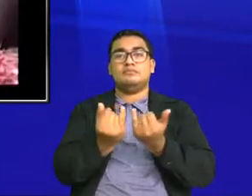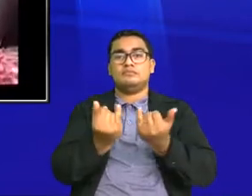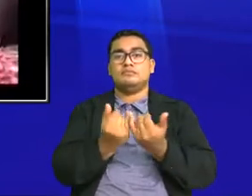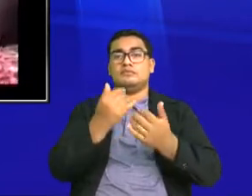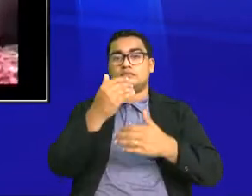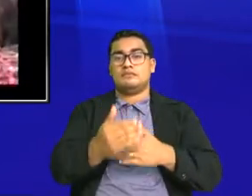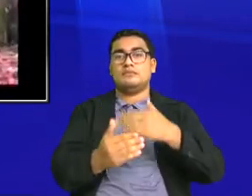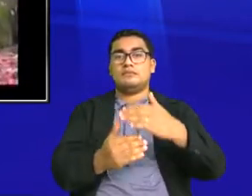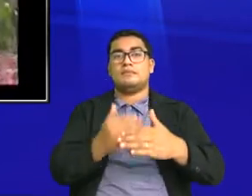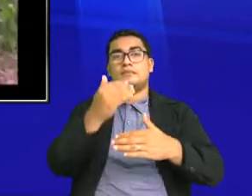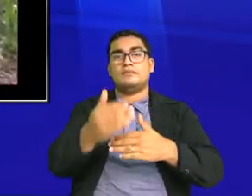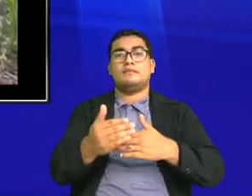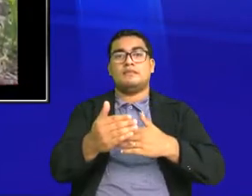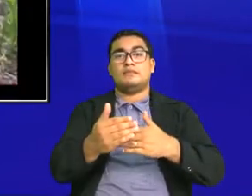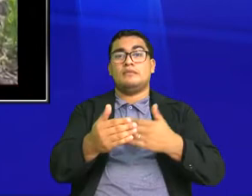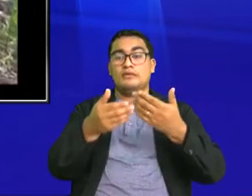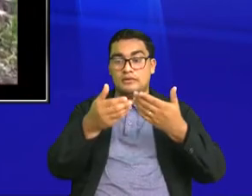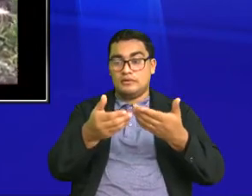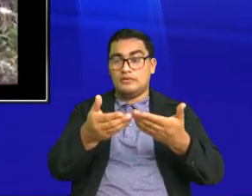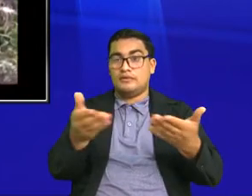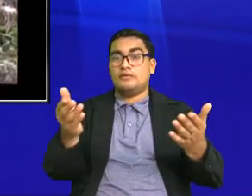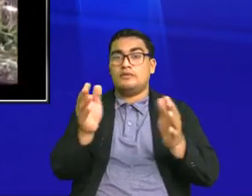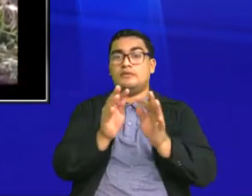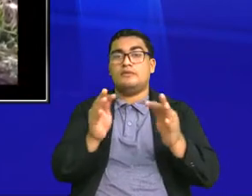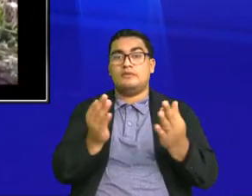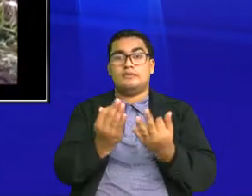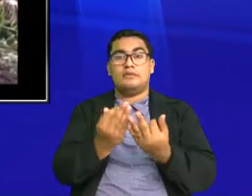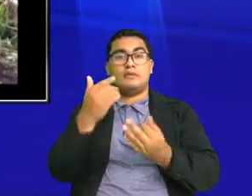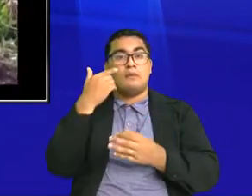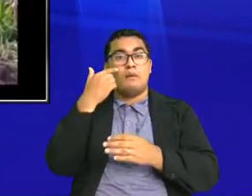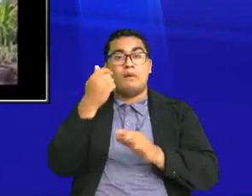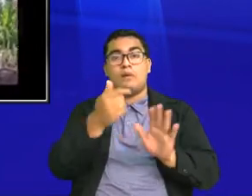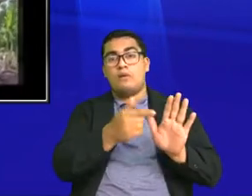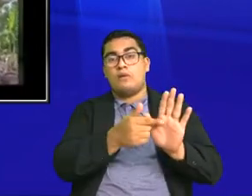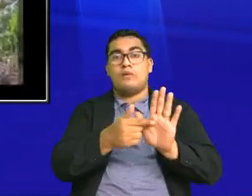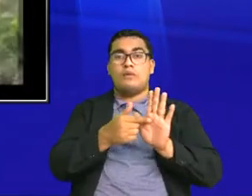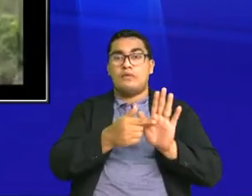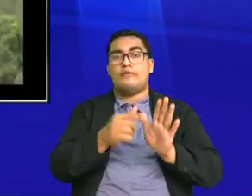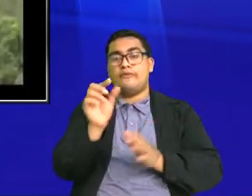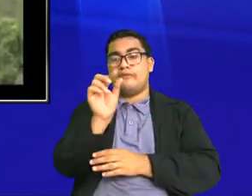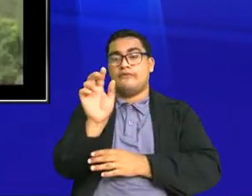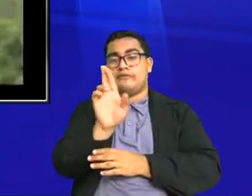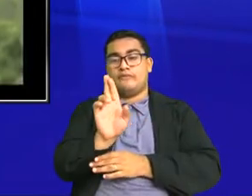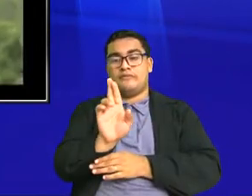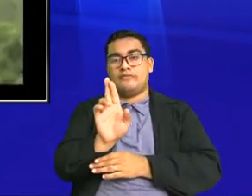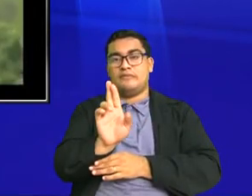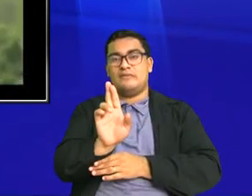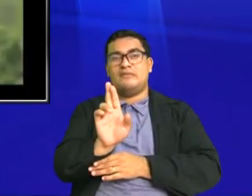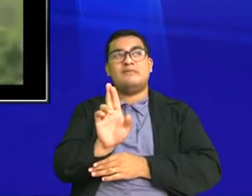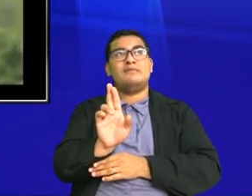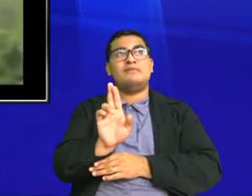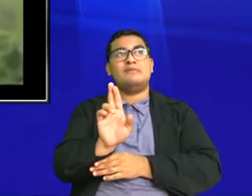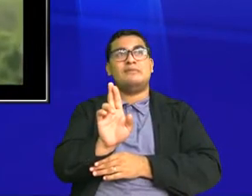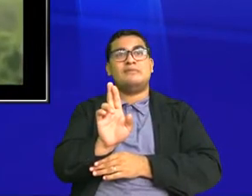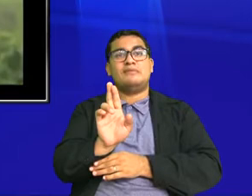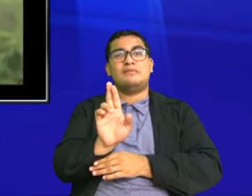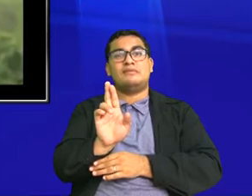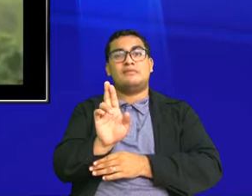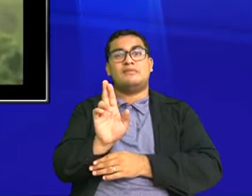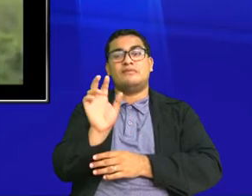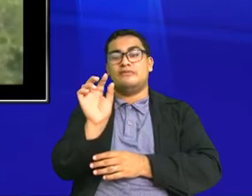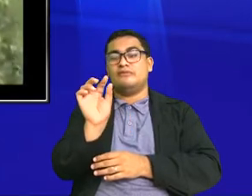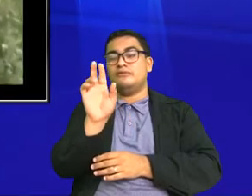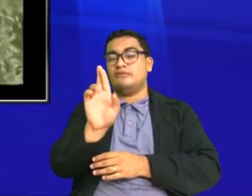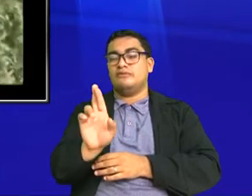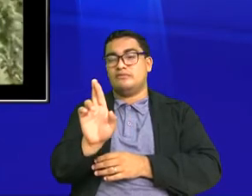antes de ser compartidos a la familia y dado a conocer como una variedad por ejemplo por decir algo que sea frío fuerte sequía para